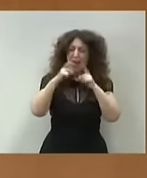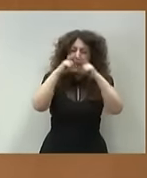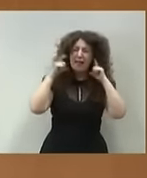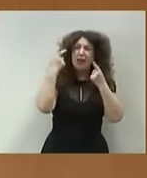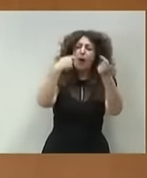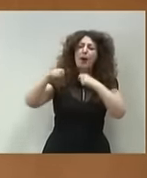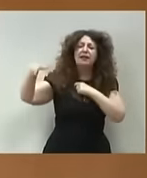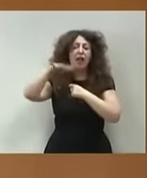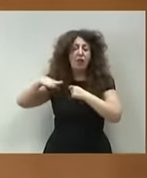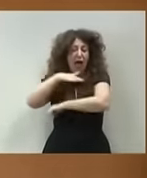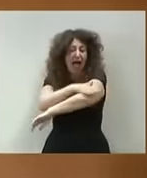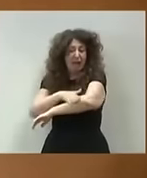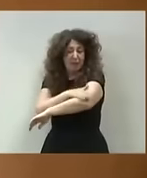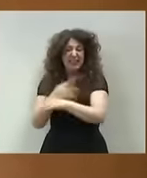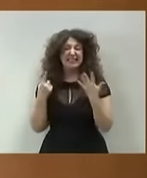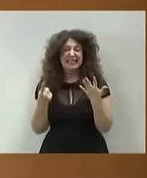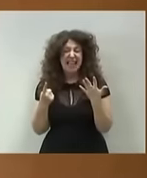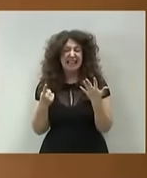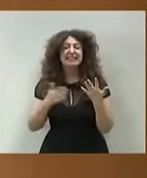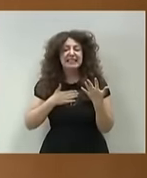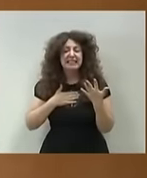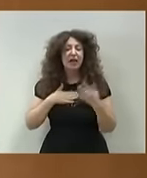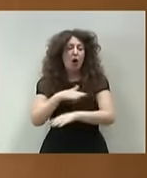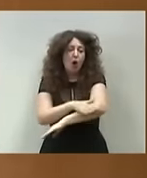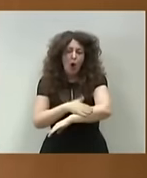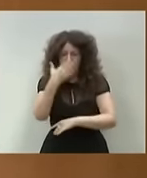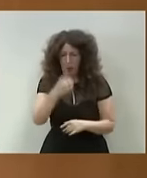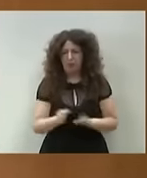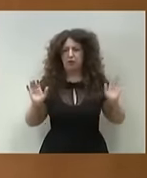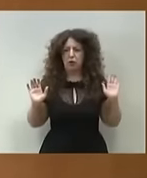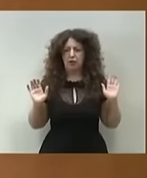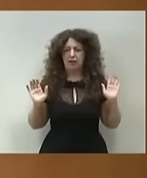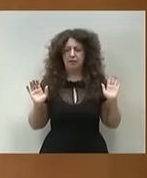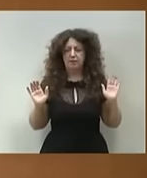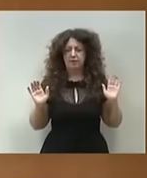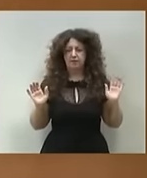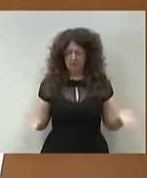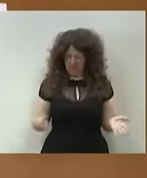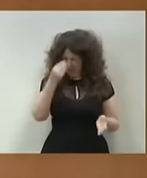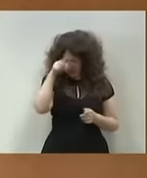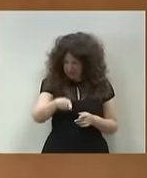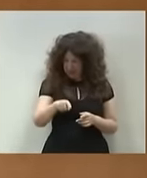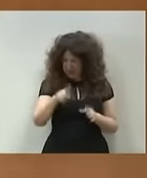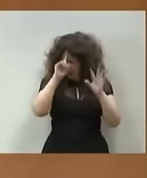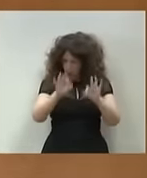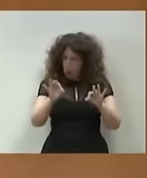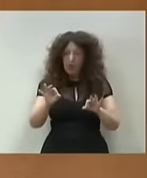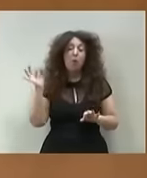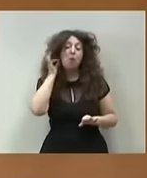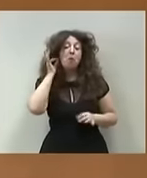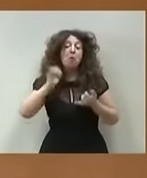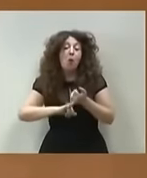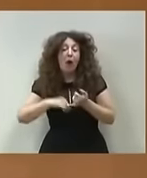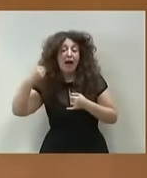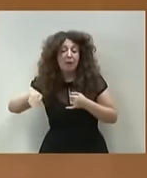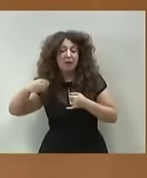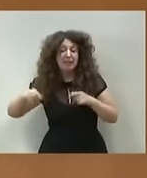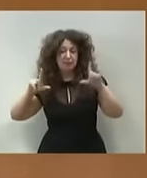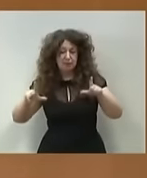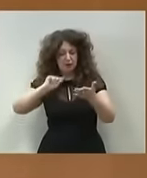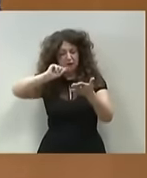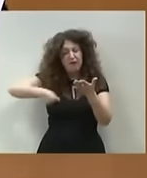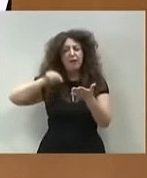las administraciones, a 6 administraciones gobernadas por el Partido Socialista Obrero Español. ¿Le parece lógico que la mujer del presidente firme 2 cartas